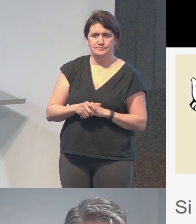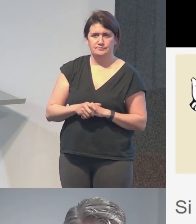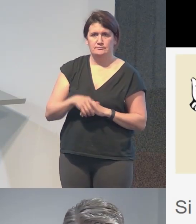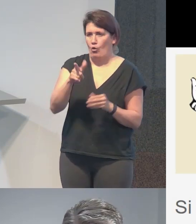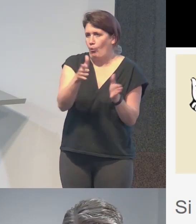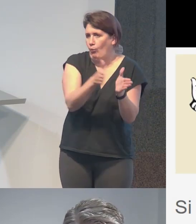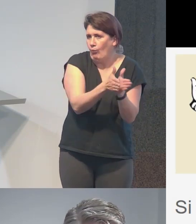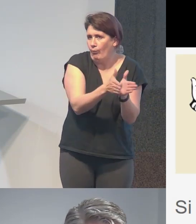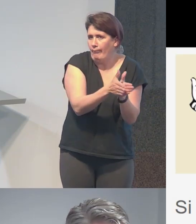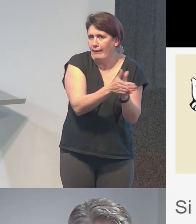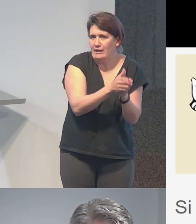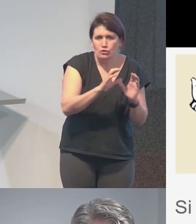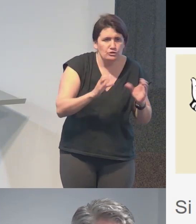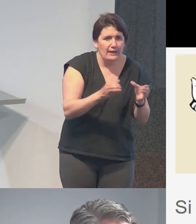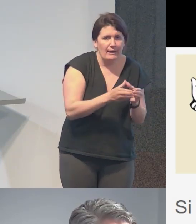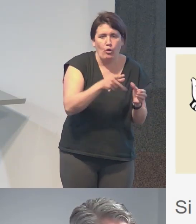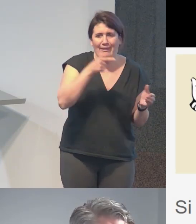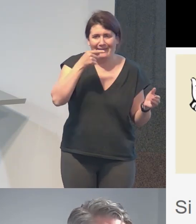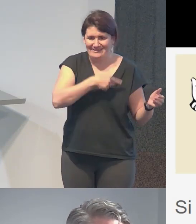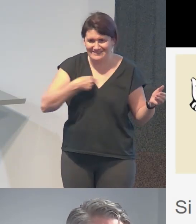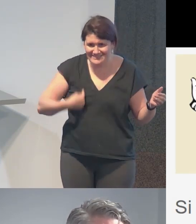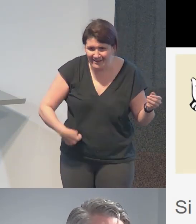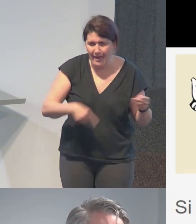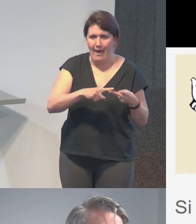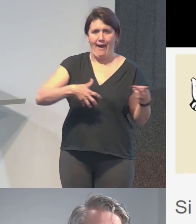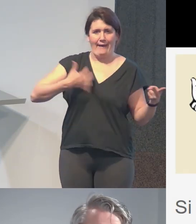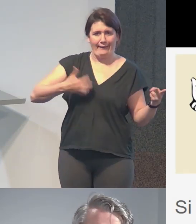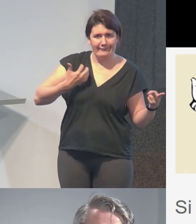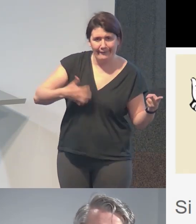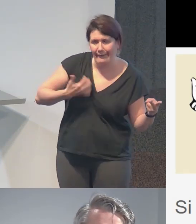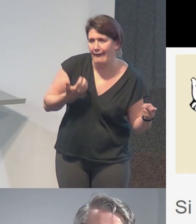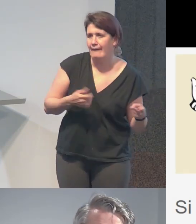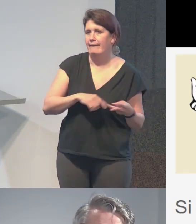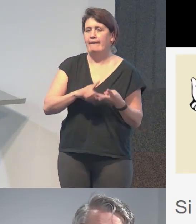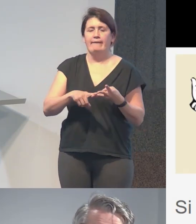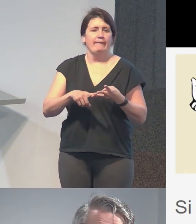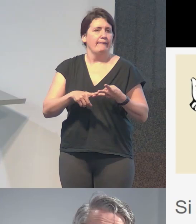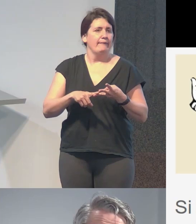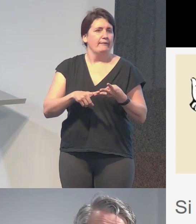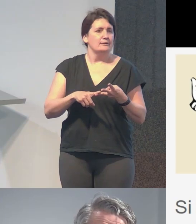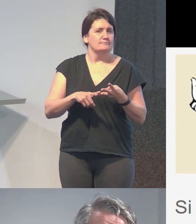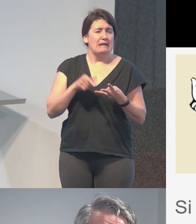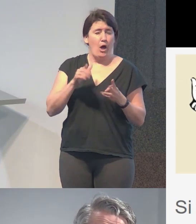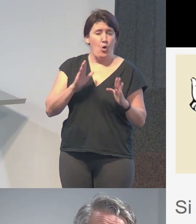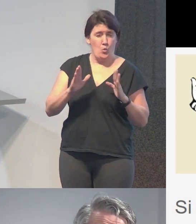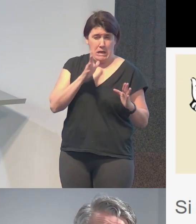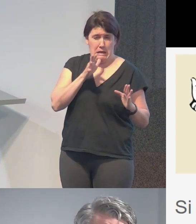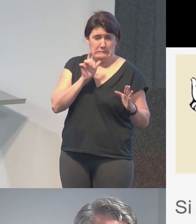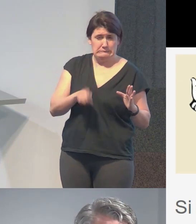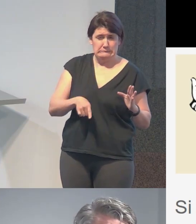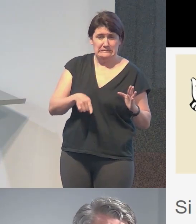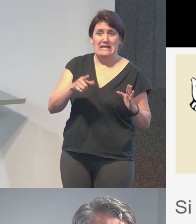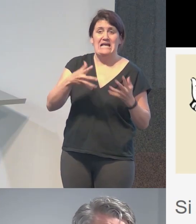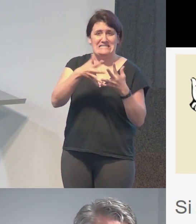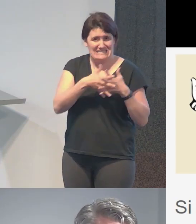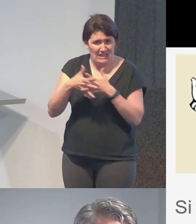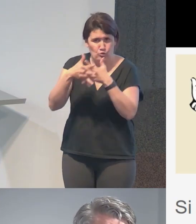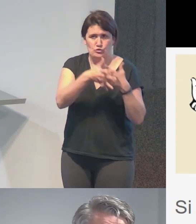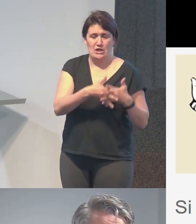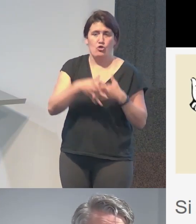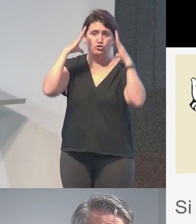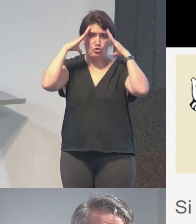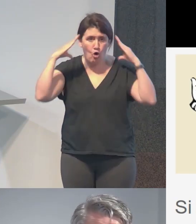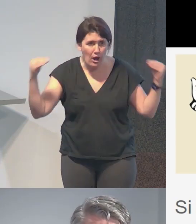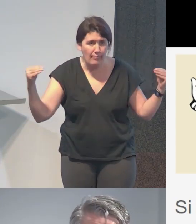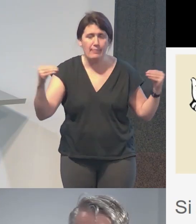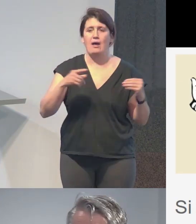Tenemos compañeros en el equipo de China, de Argentina, en estos momentos de Estados Unidos, de